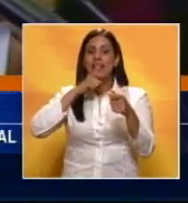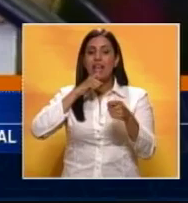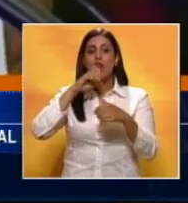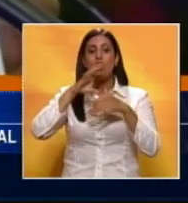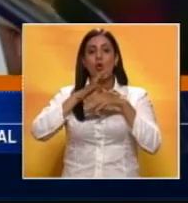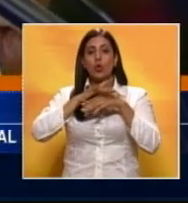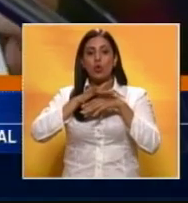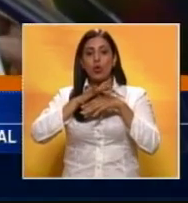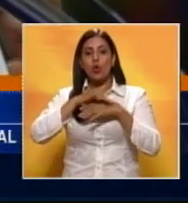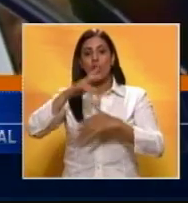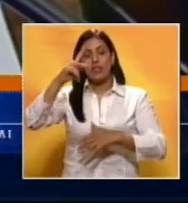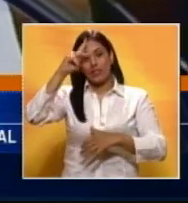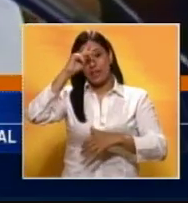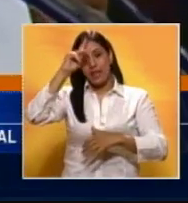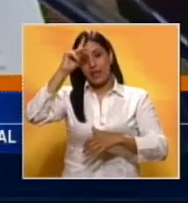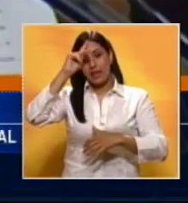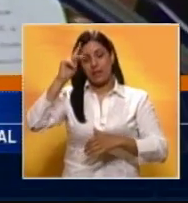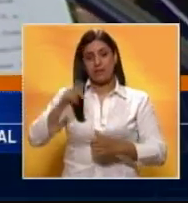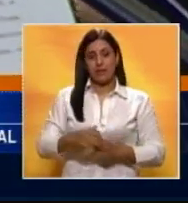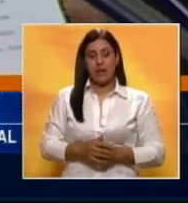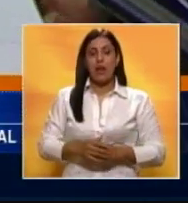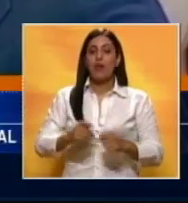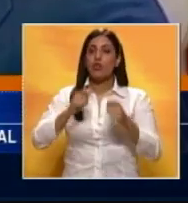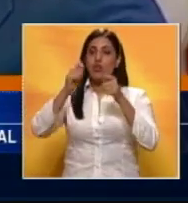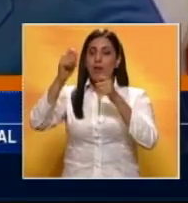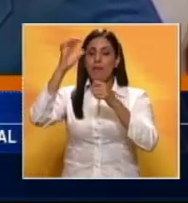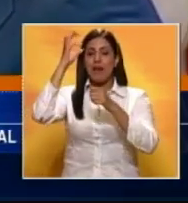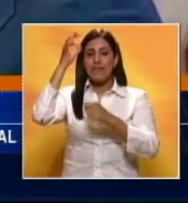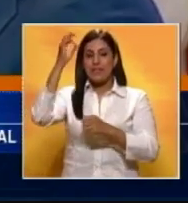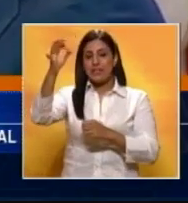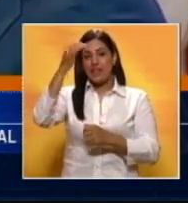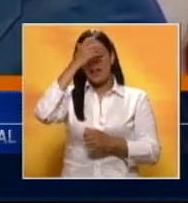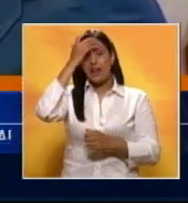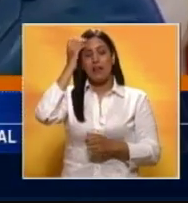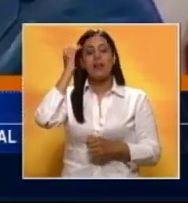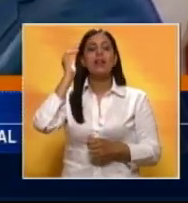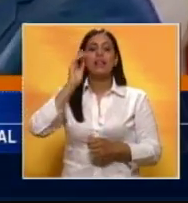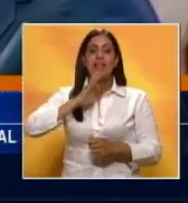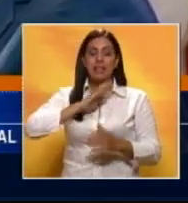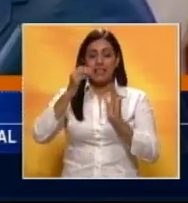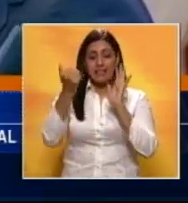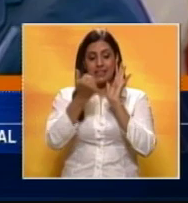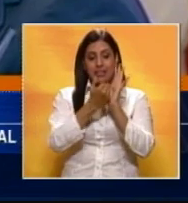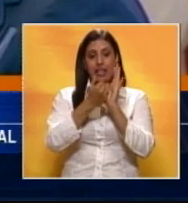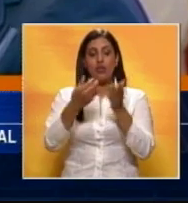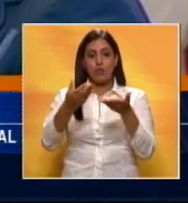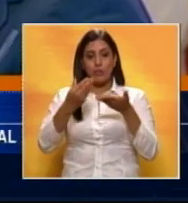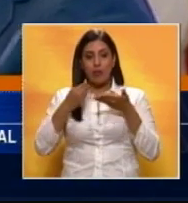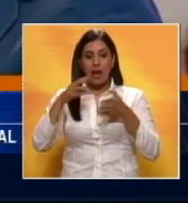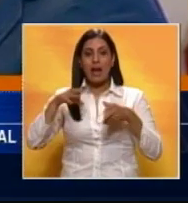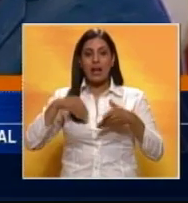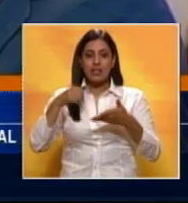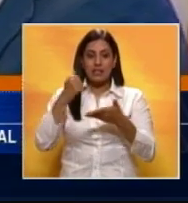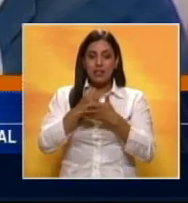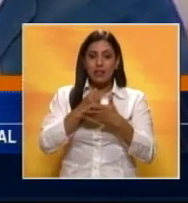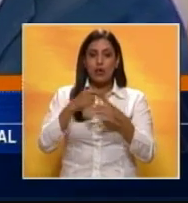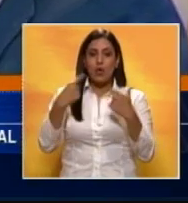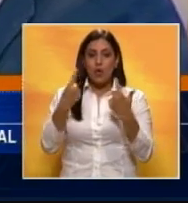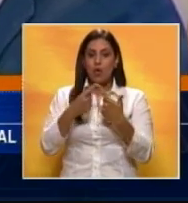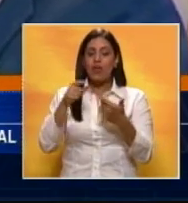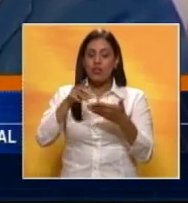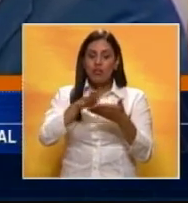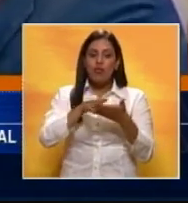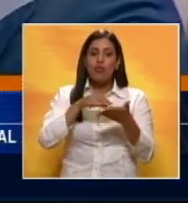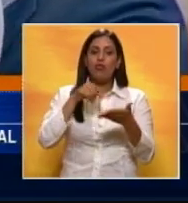el doctor Tarek William Saab a la Fiscal General de la República y tiene el sello de recibido en su despacho. Es